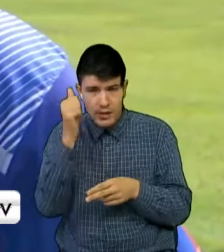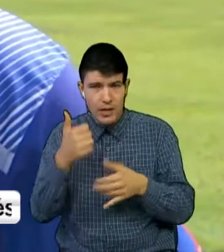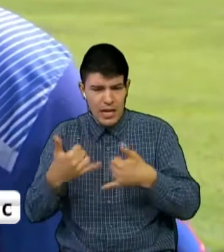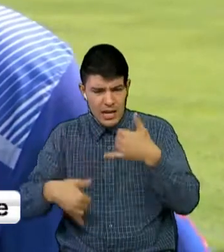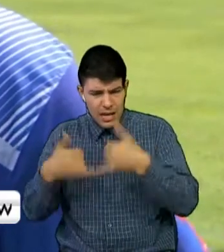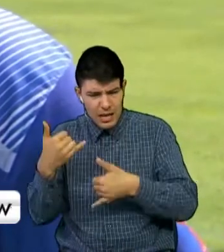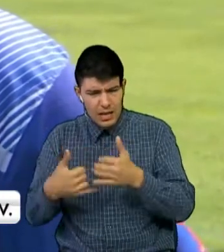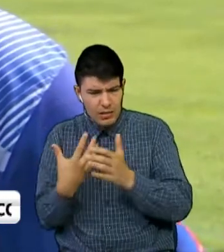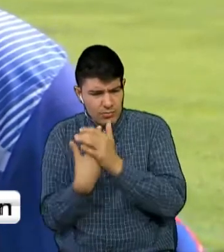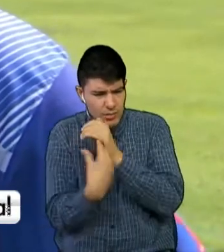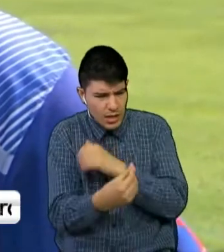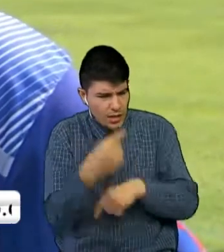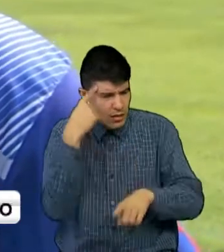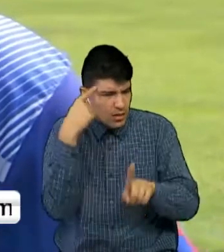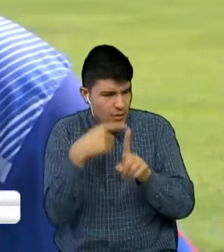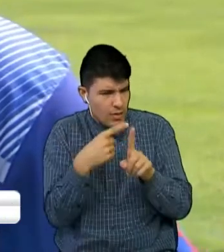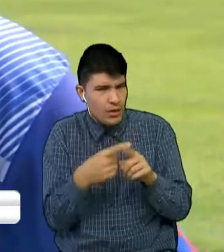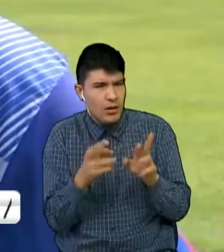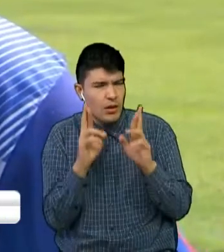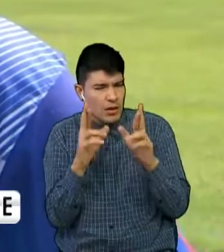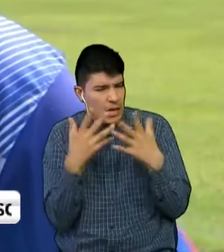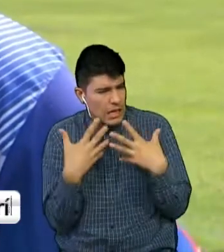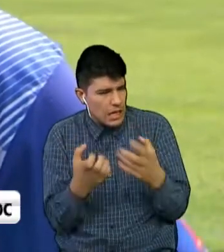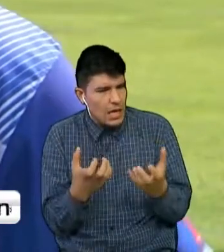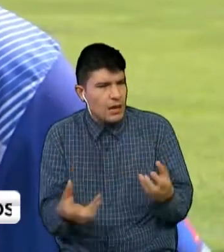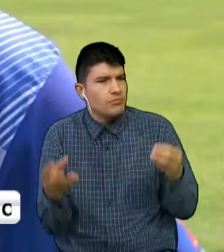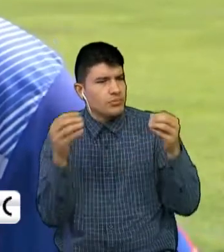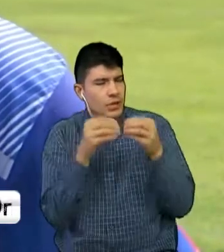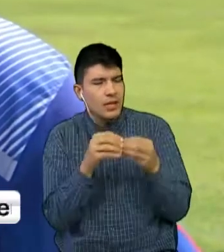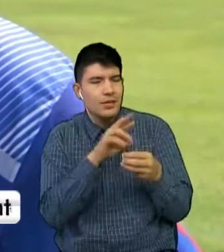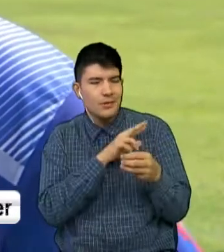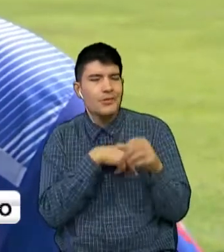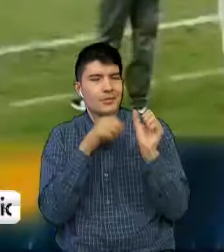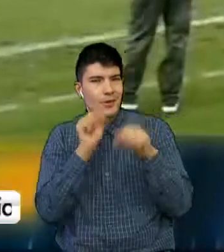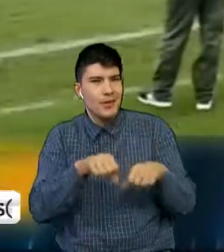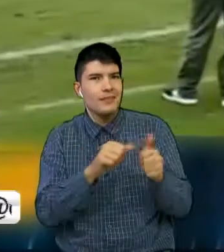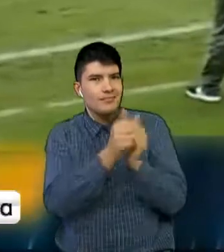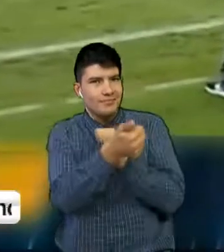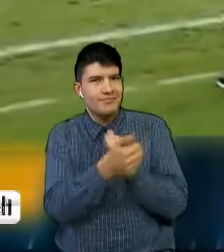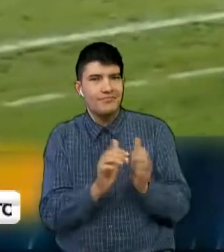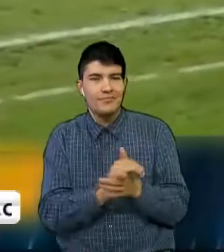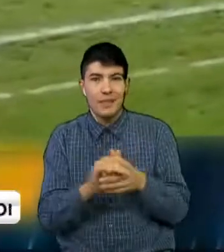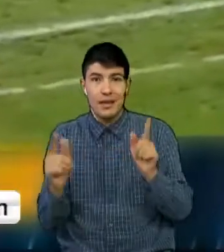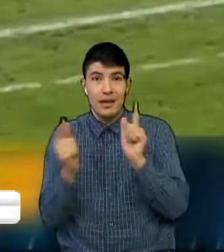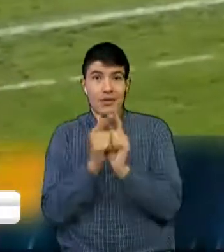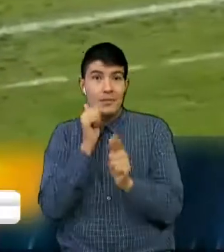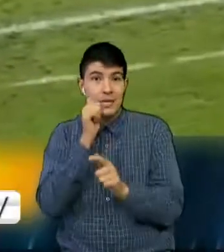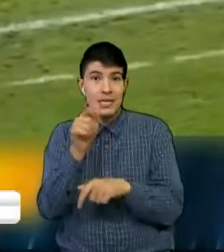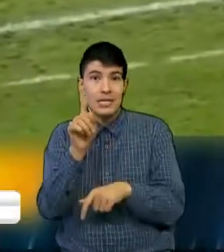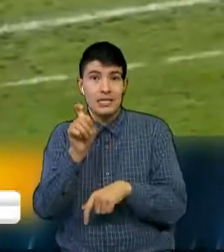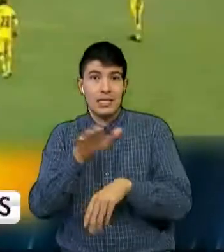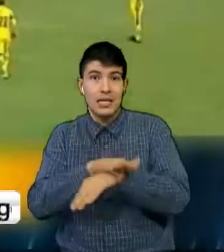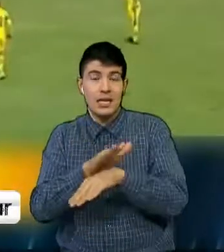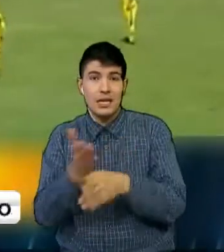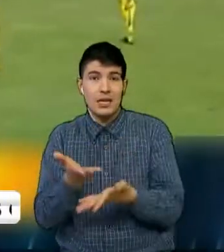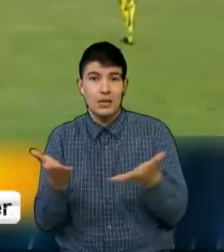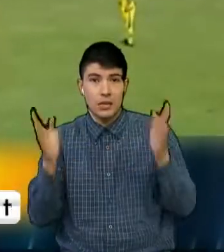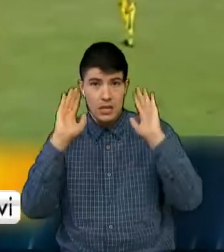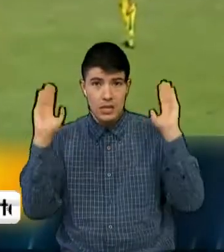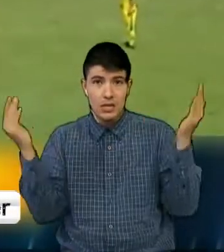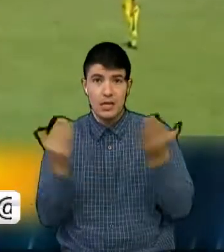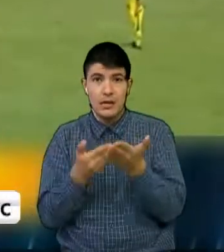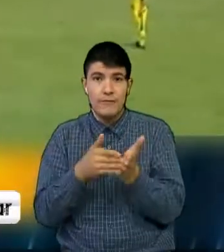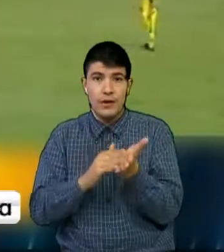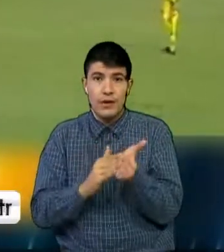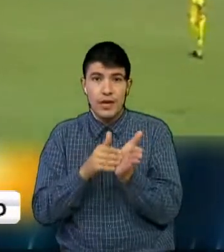con ganas de remontar ese resultado y y eso es lo que nos abre el paso de la semifinal el encuentro será mañana a las 6 de la tarde en el estadio álvaro gómez hurtado